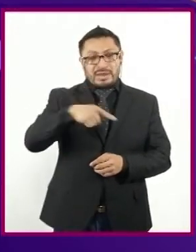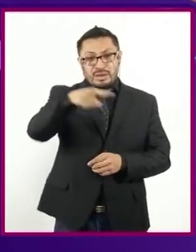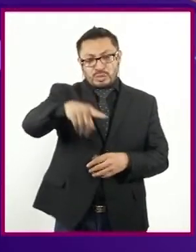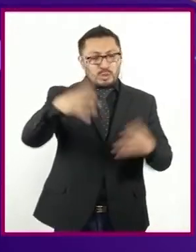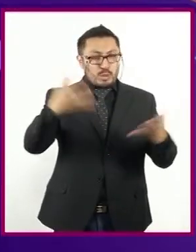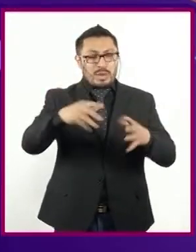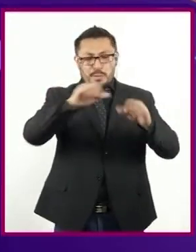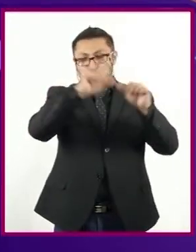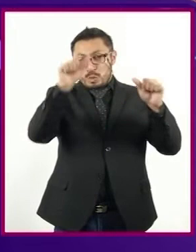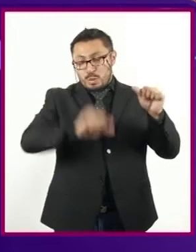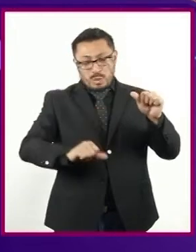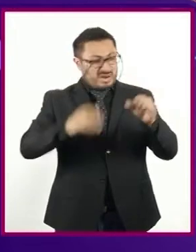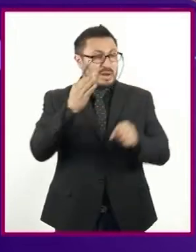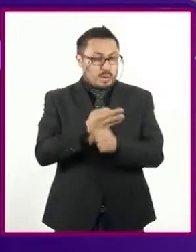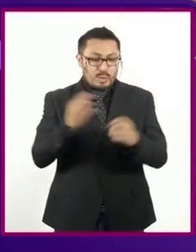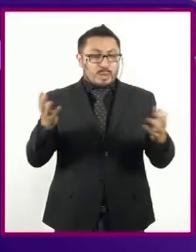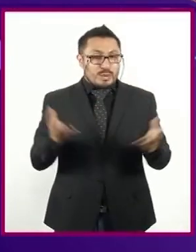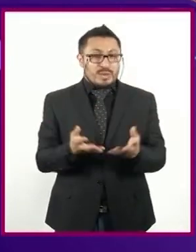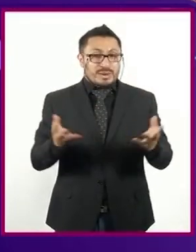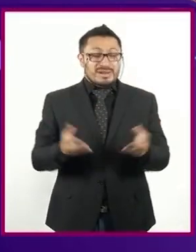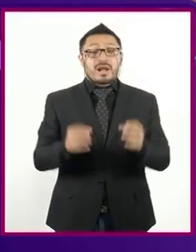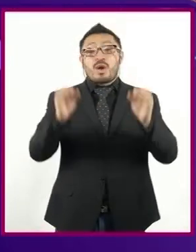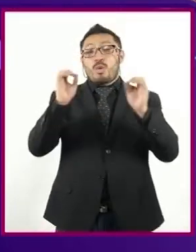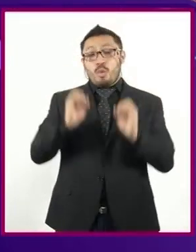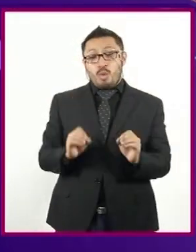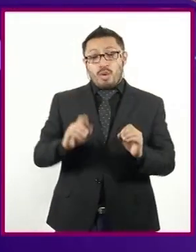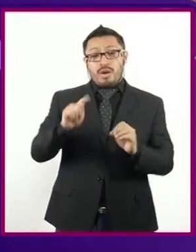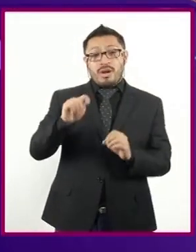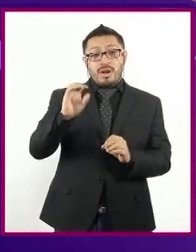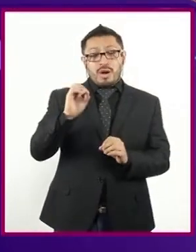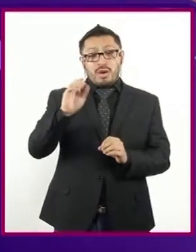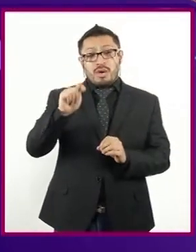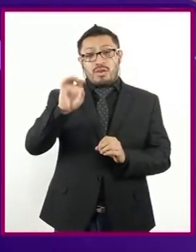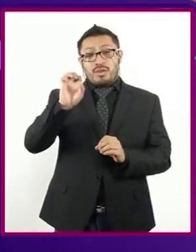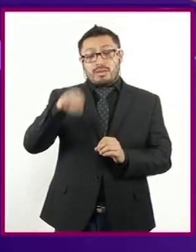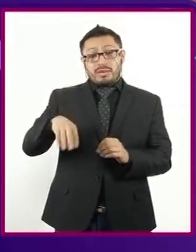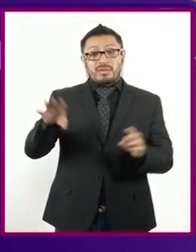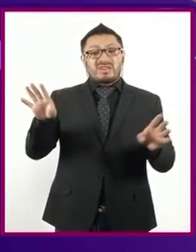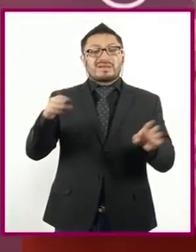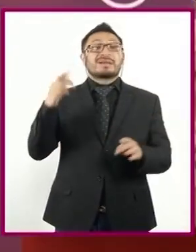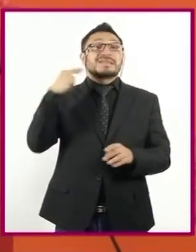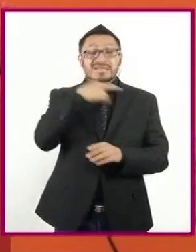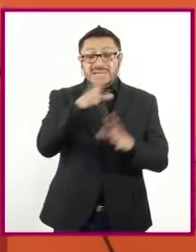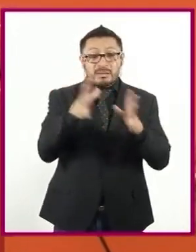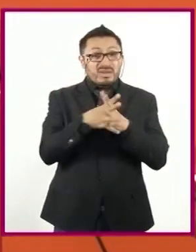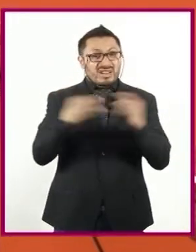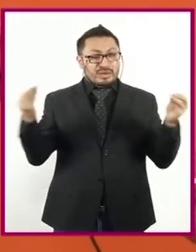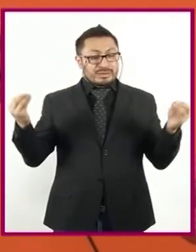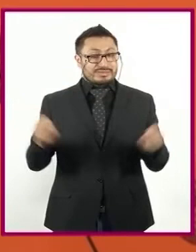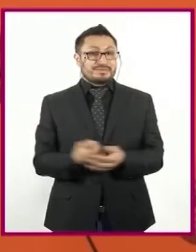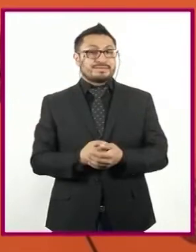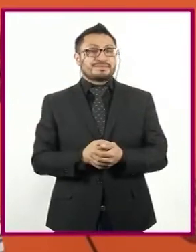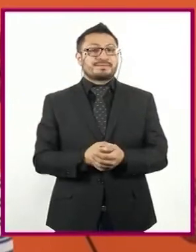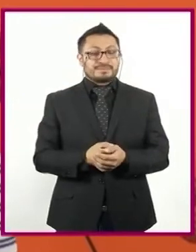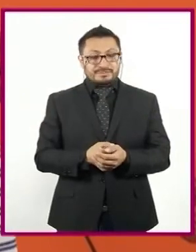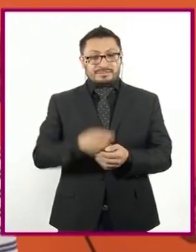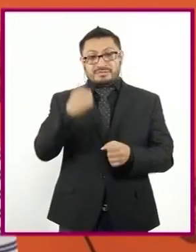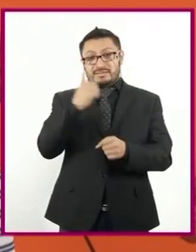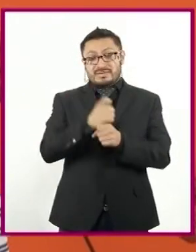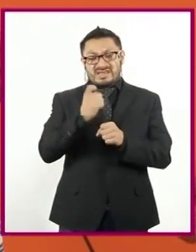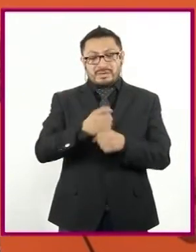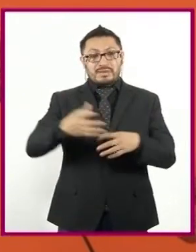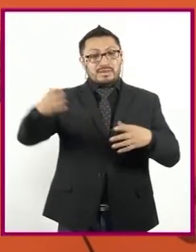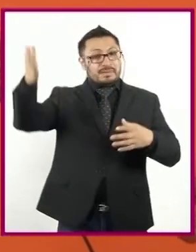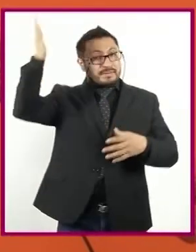artísticas generadas hasta el momento, o un tótem efímero. El primer apartado será la cabeza